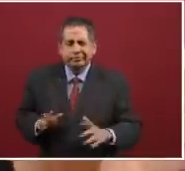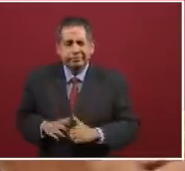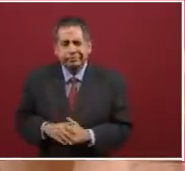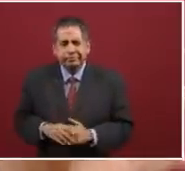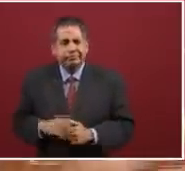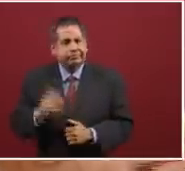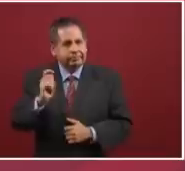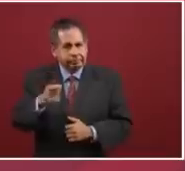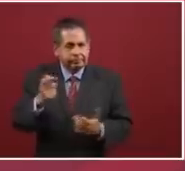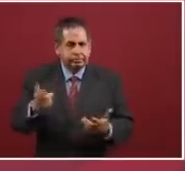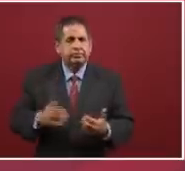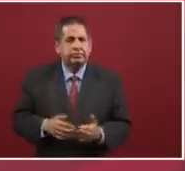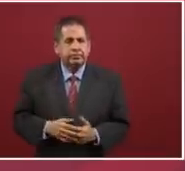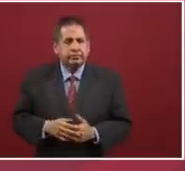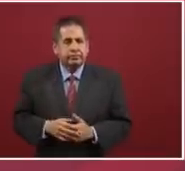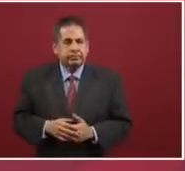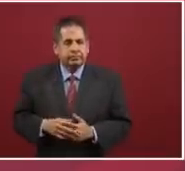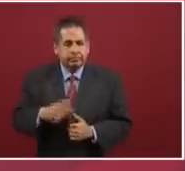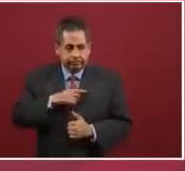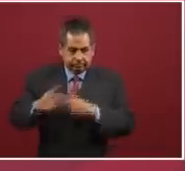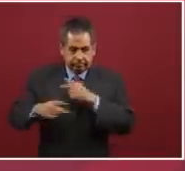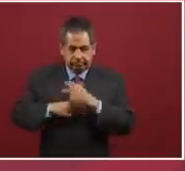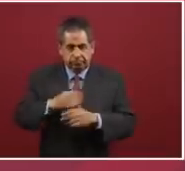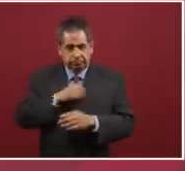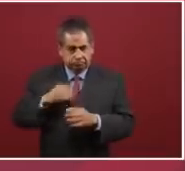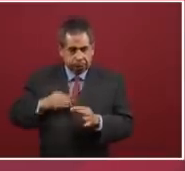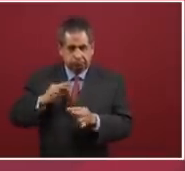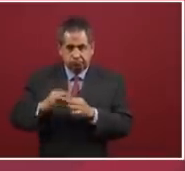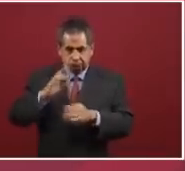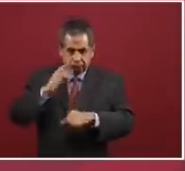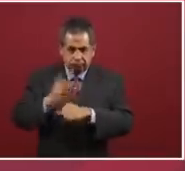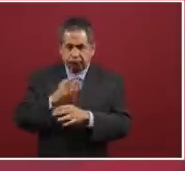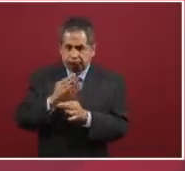Tenemos que actuar con mesura.